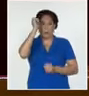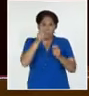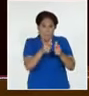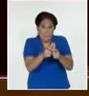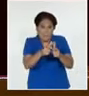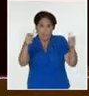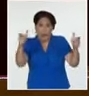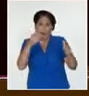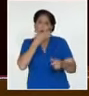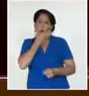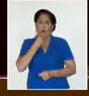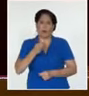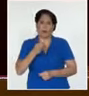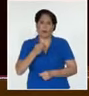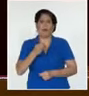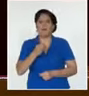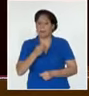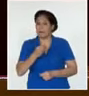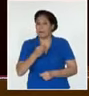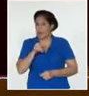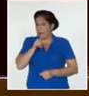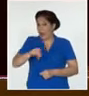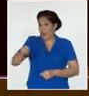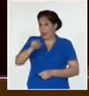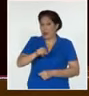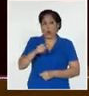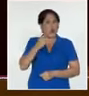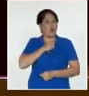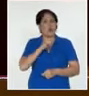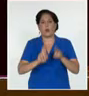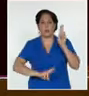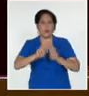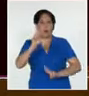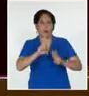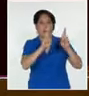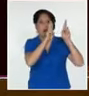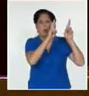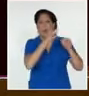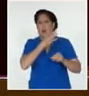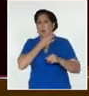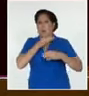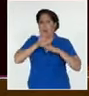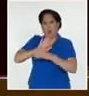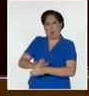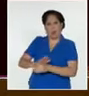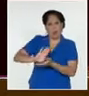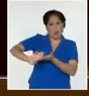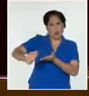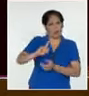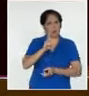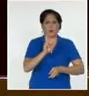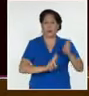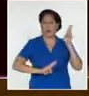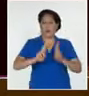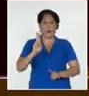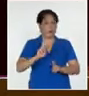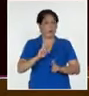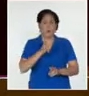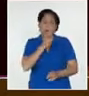son jóvenes, críticos del mundo desigual, injusto, excluyente, que también pretende excluir a